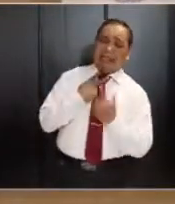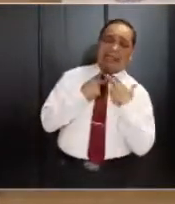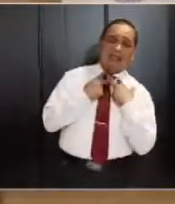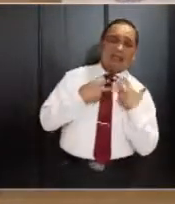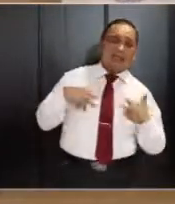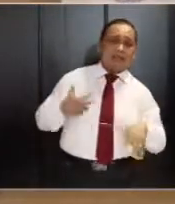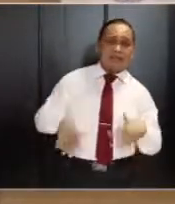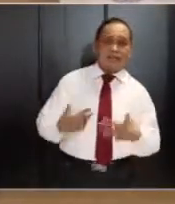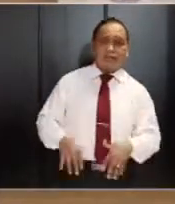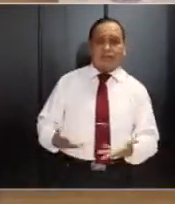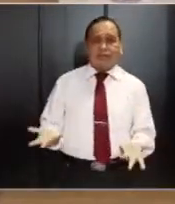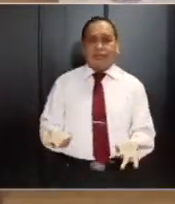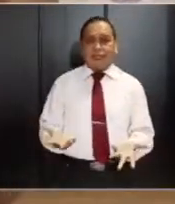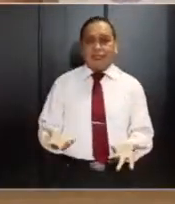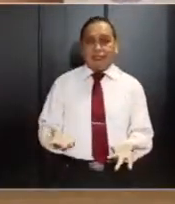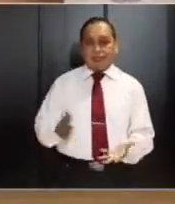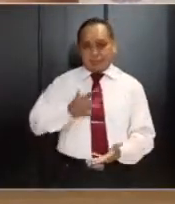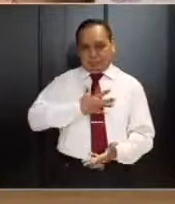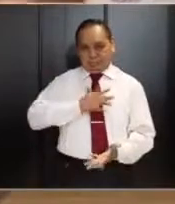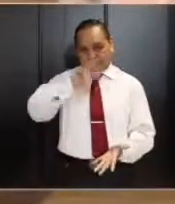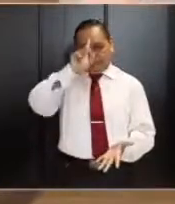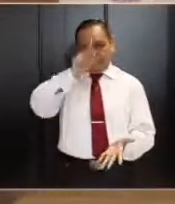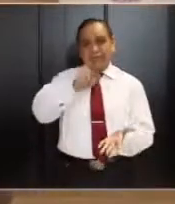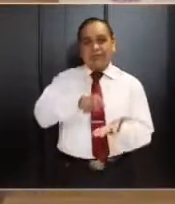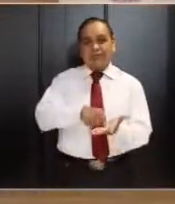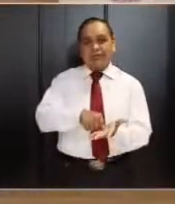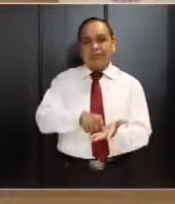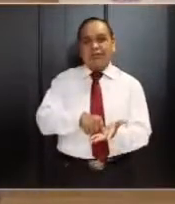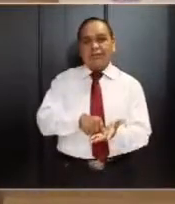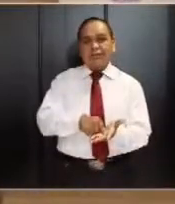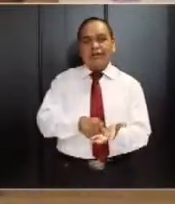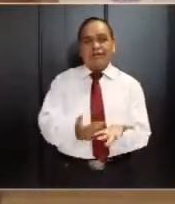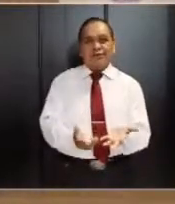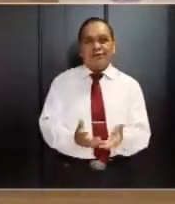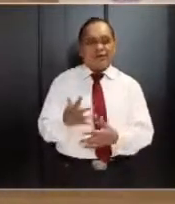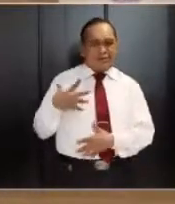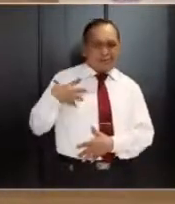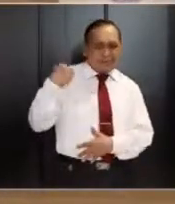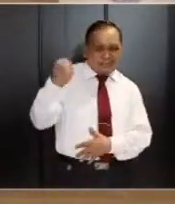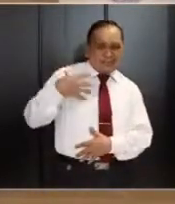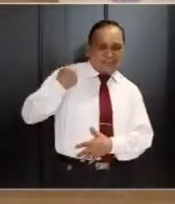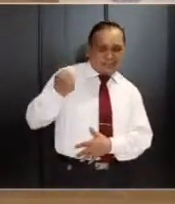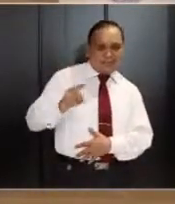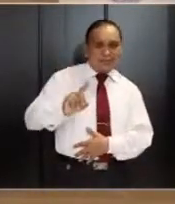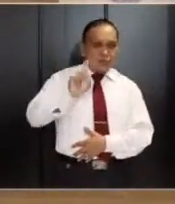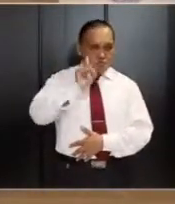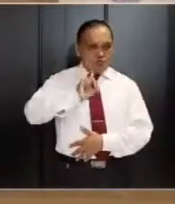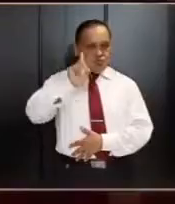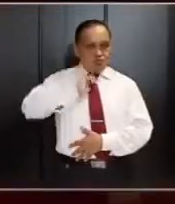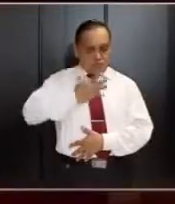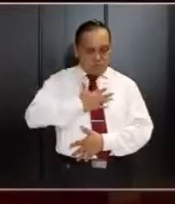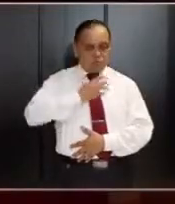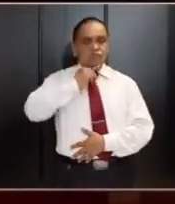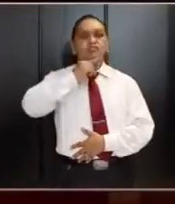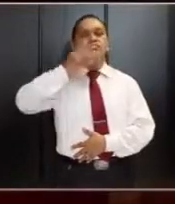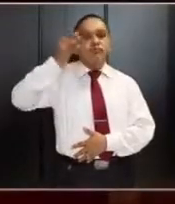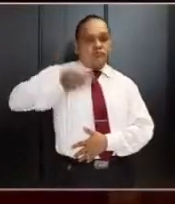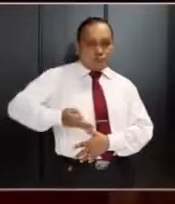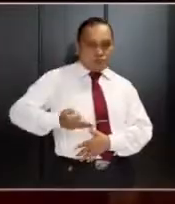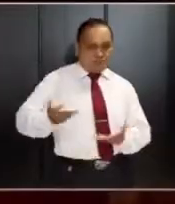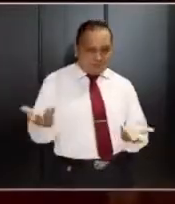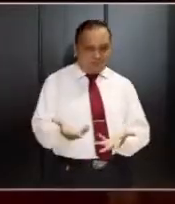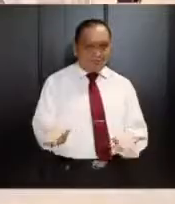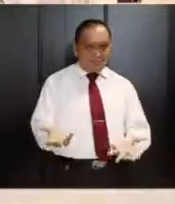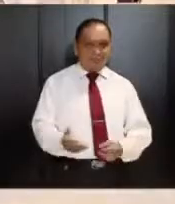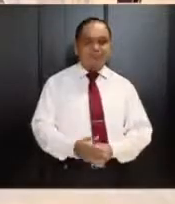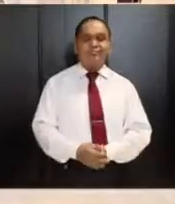Claro. Y yo no soy una persona que quiero seguir luchando y quiero valorarte como mujer. Eso me gusta, sí, mi vida. Sí, quiero